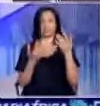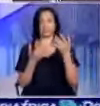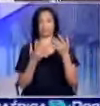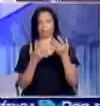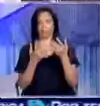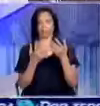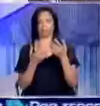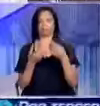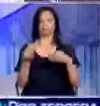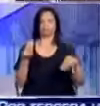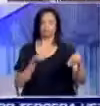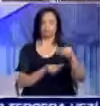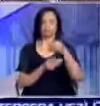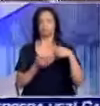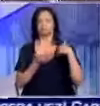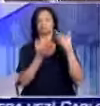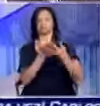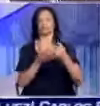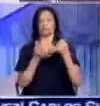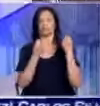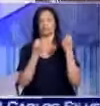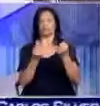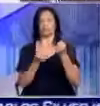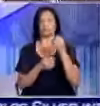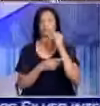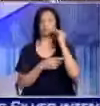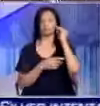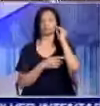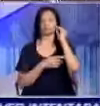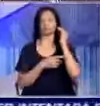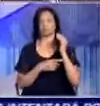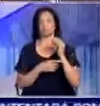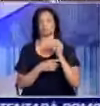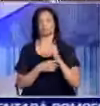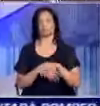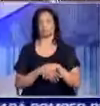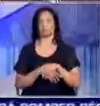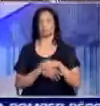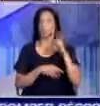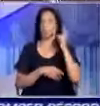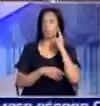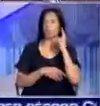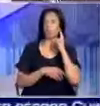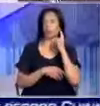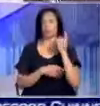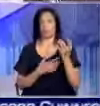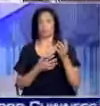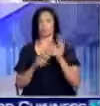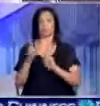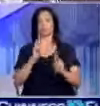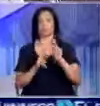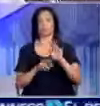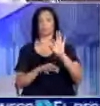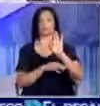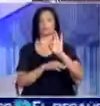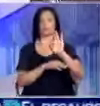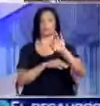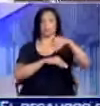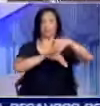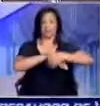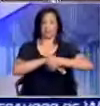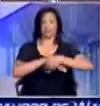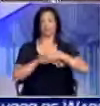libre tránsito para llegar a su casa oiga eso Si todavía la gente a las 9 de la